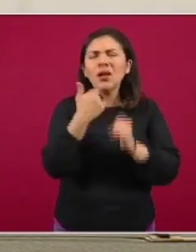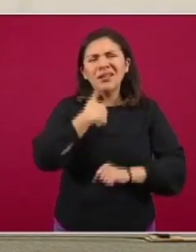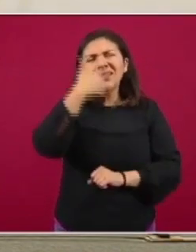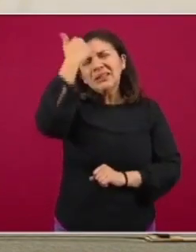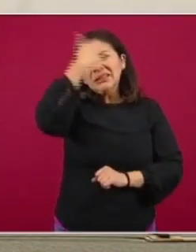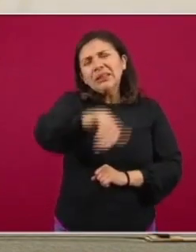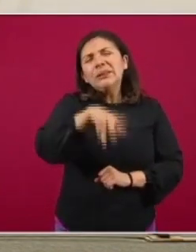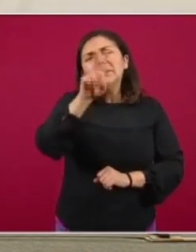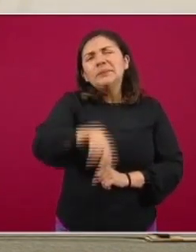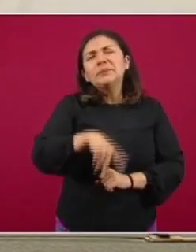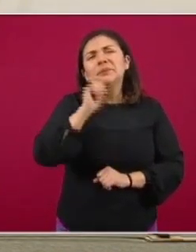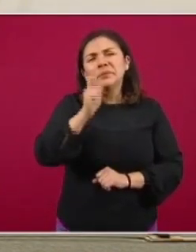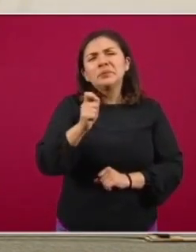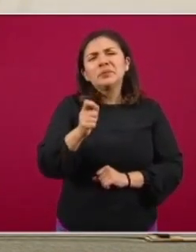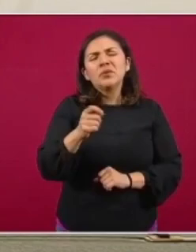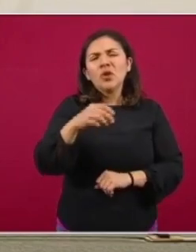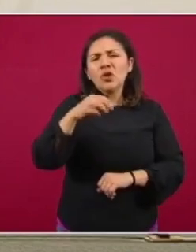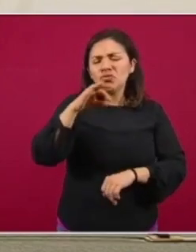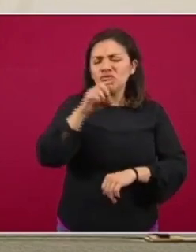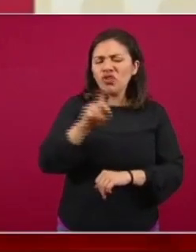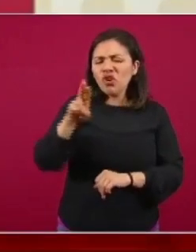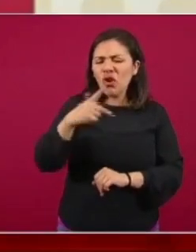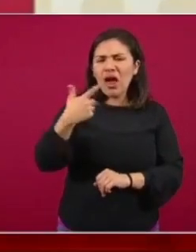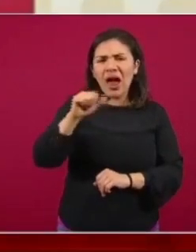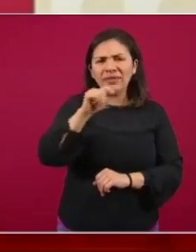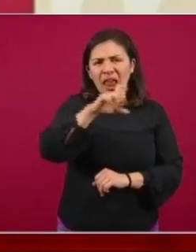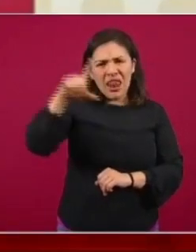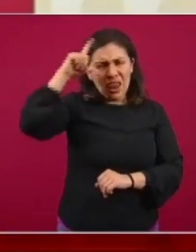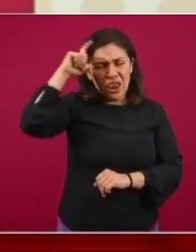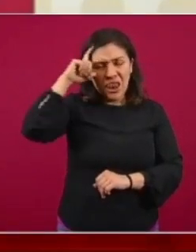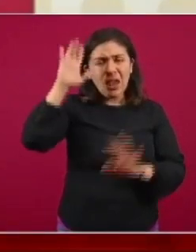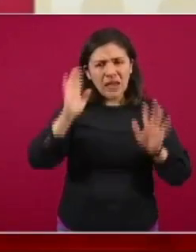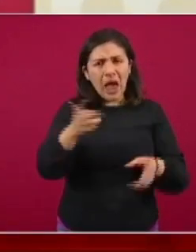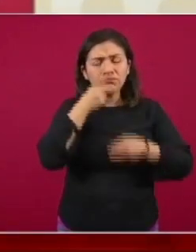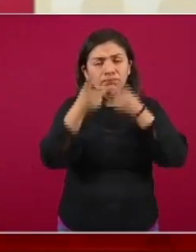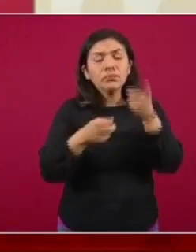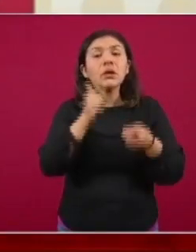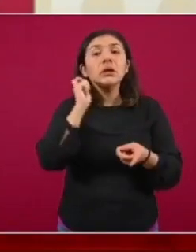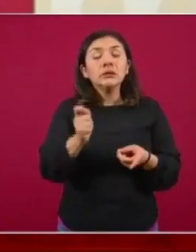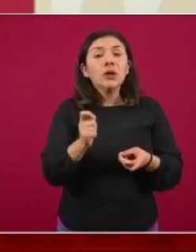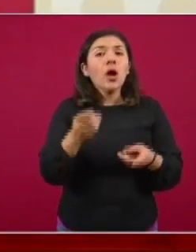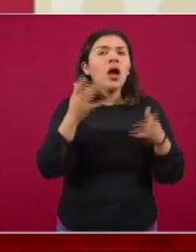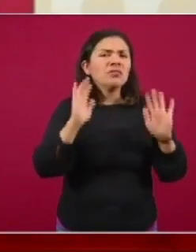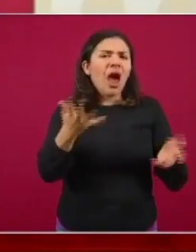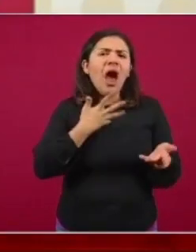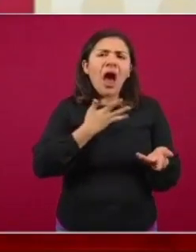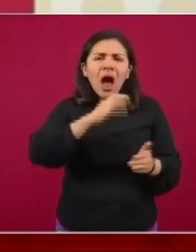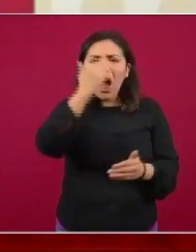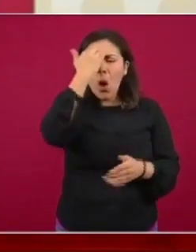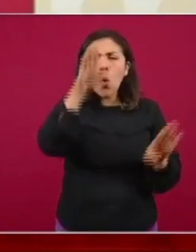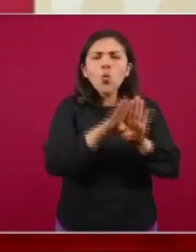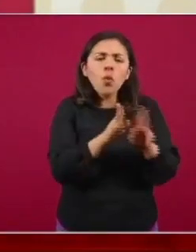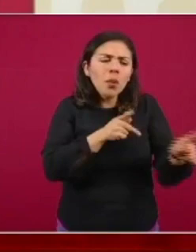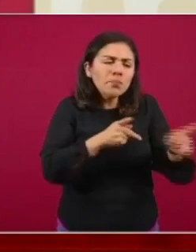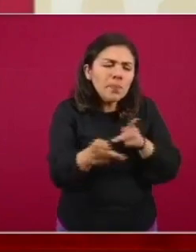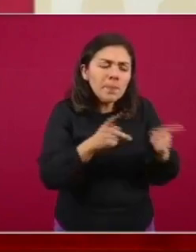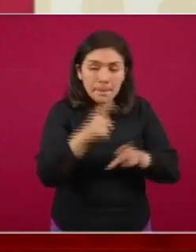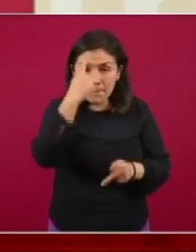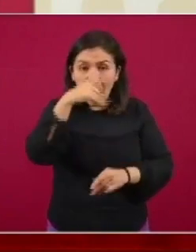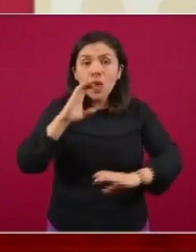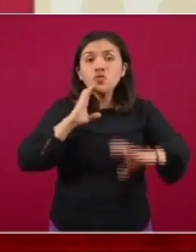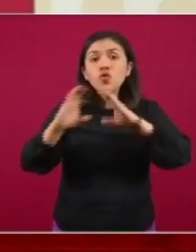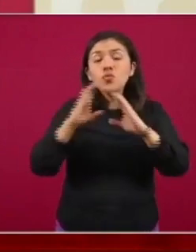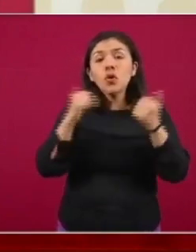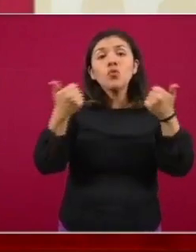que lo comentó el doctor López-Gatell, hay toda una estrategia de comunicación que tiene